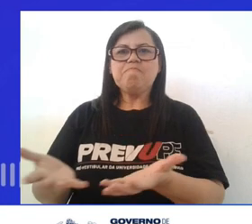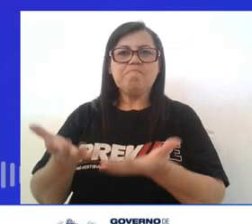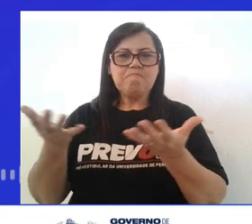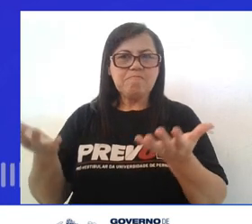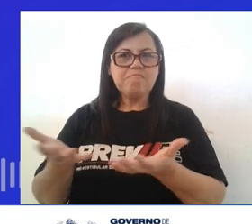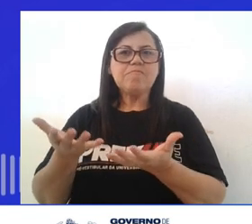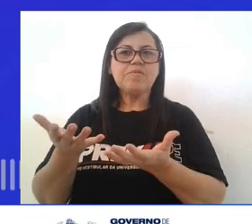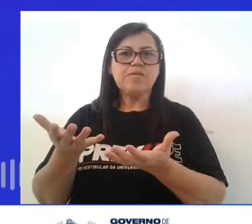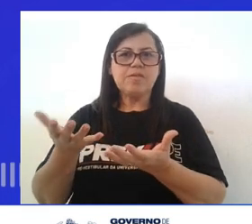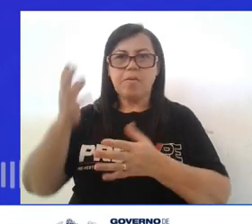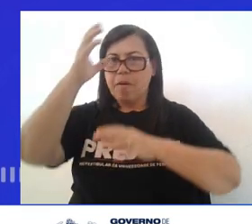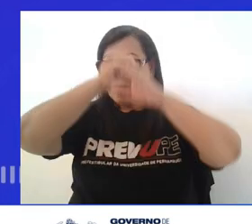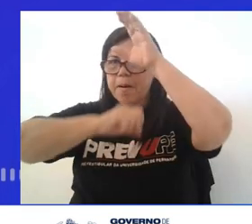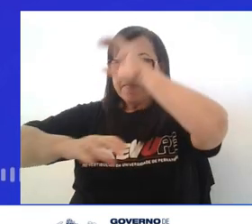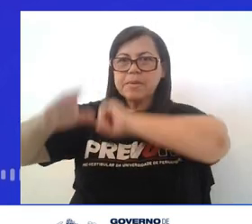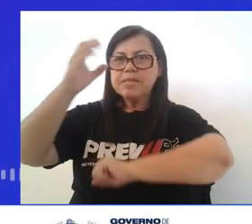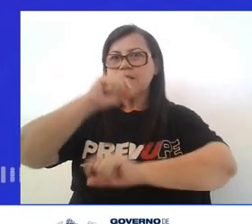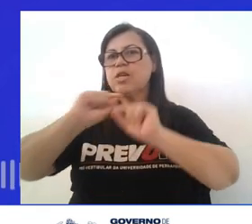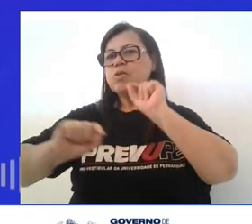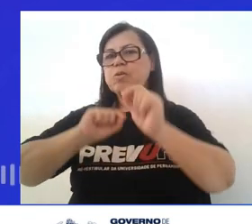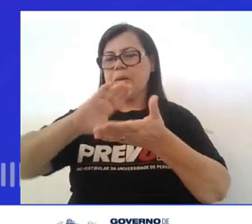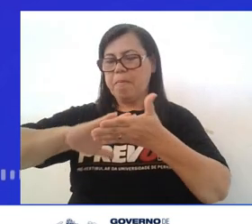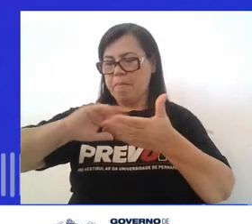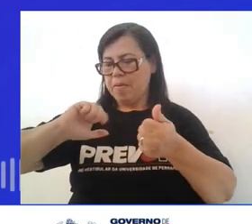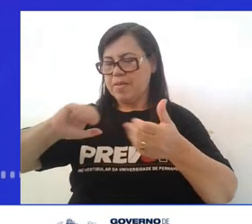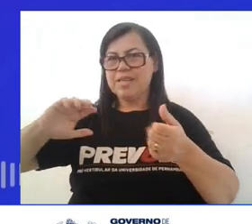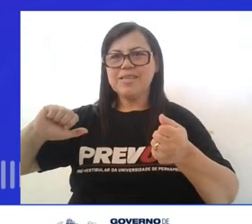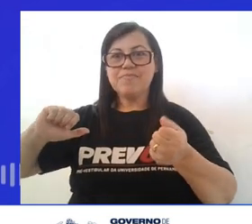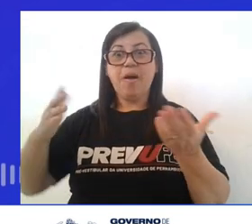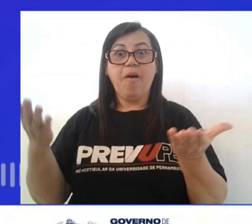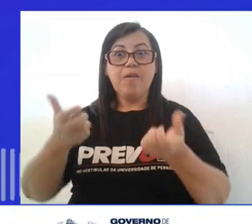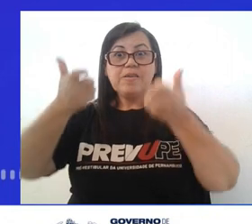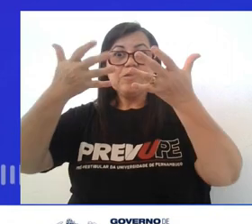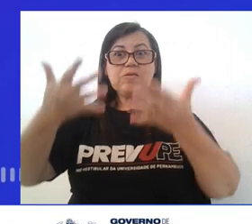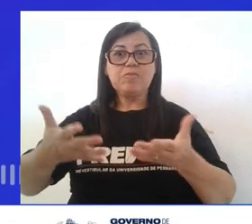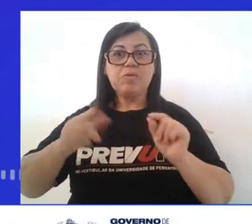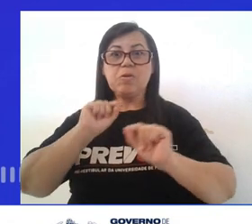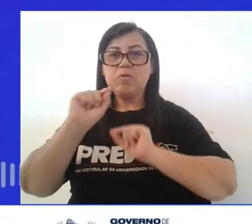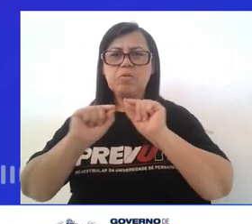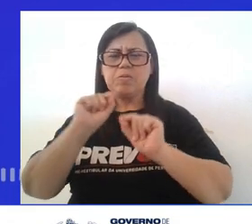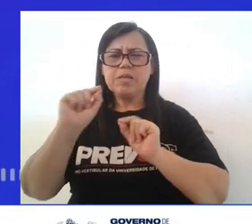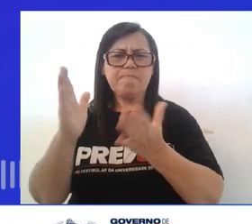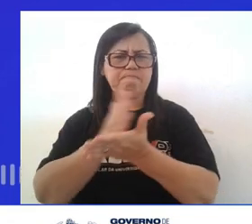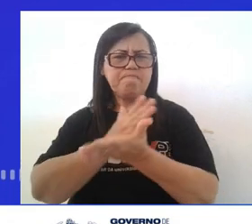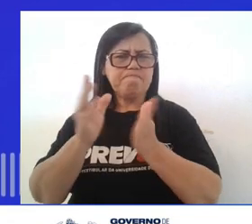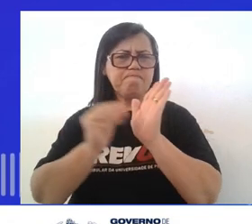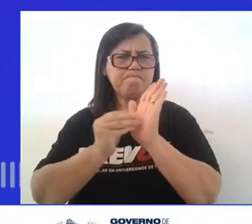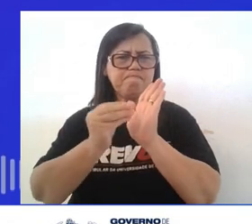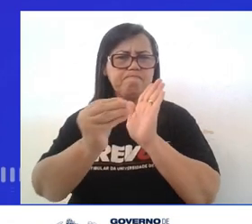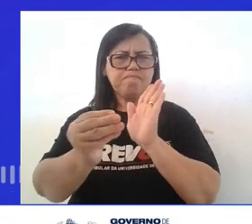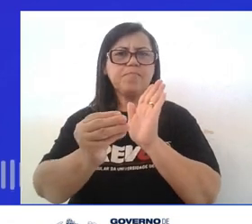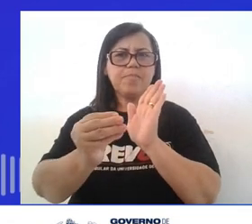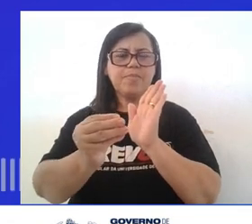la profesora Tania de Hugo y os oriento para algunas estrategias